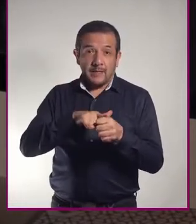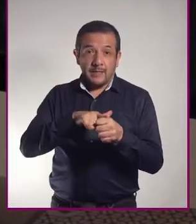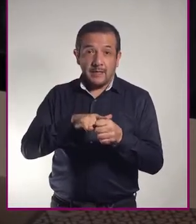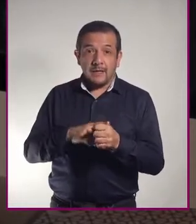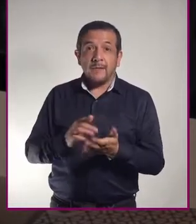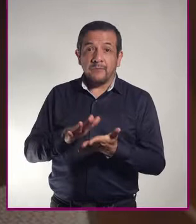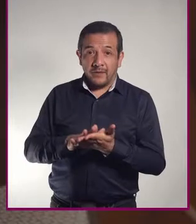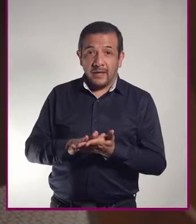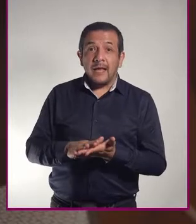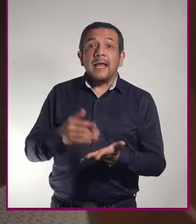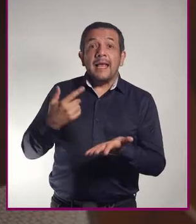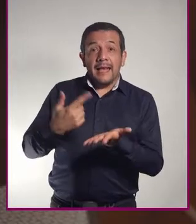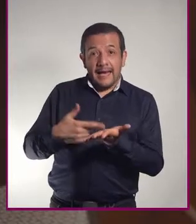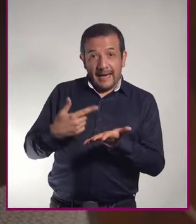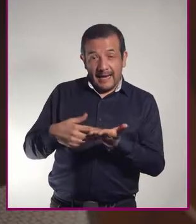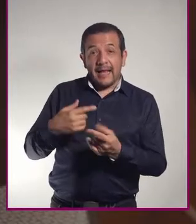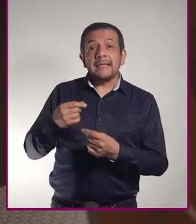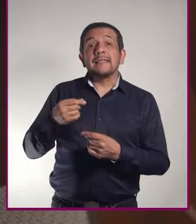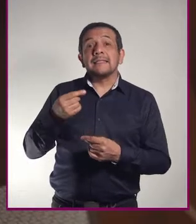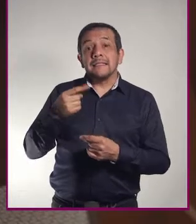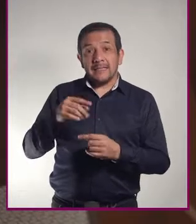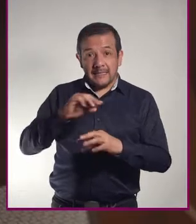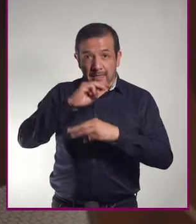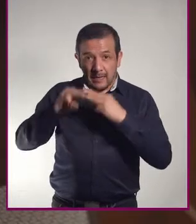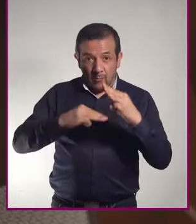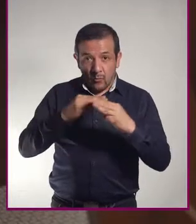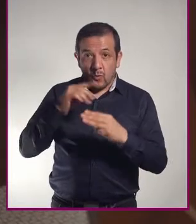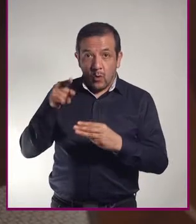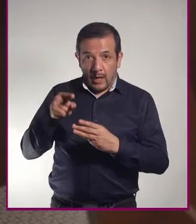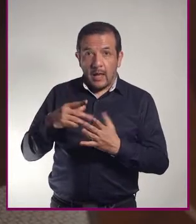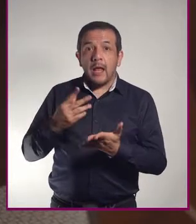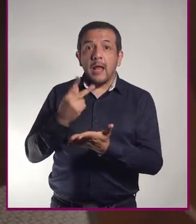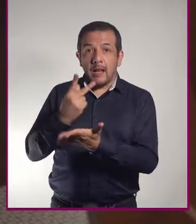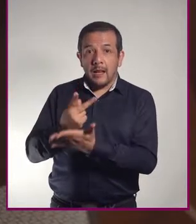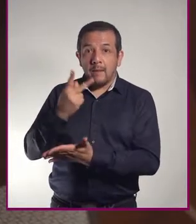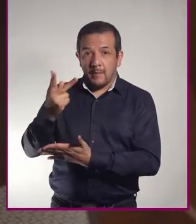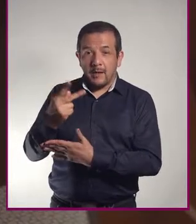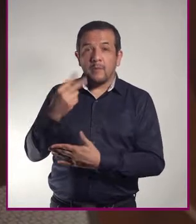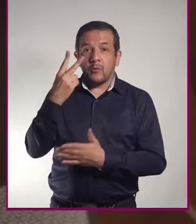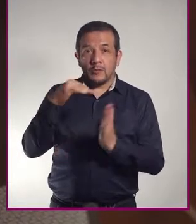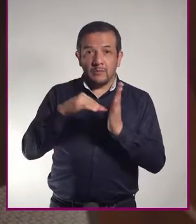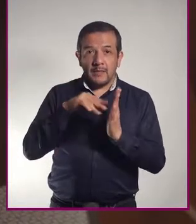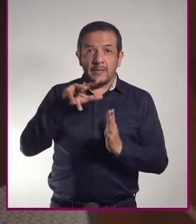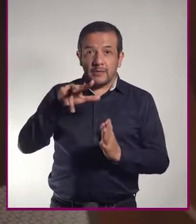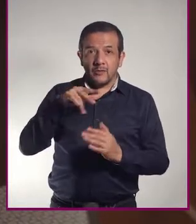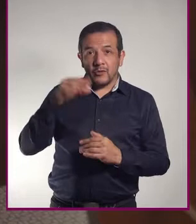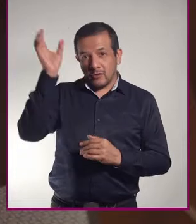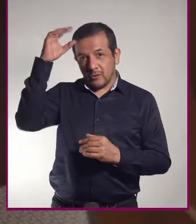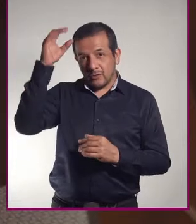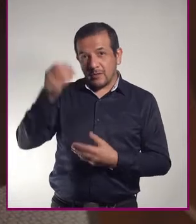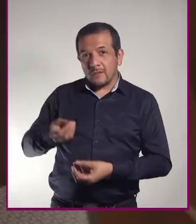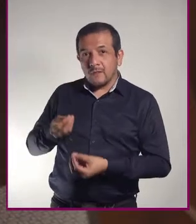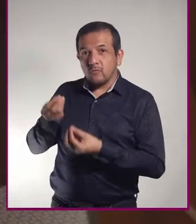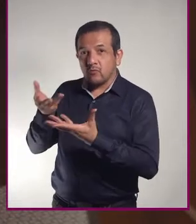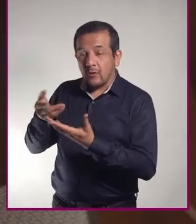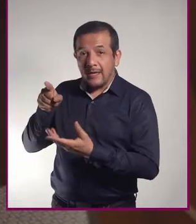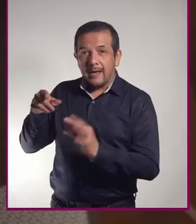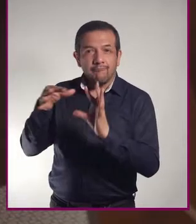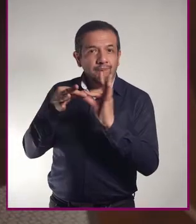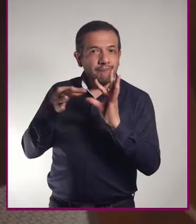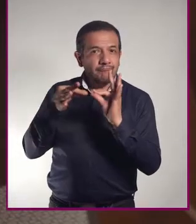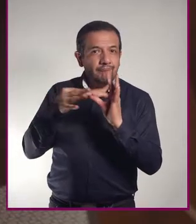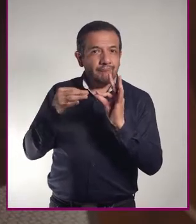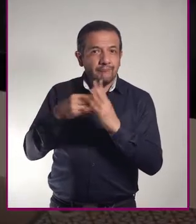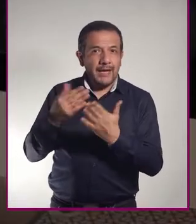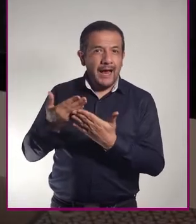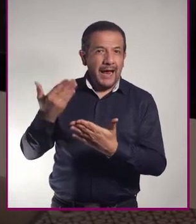lípidos del mundo. Es Premio Nacional de Ciencias y Artes 2018 y hoy nos hablará de la nutrición precolombina y